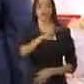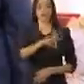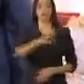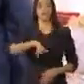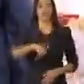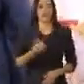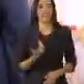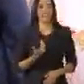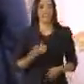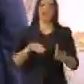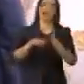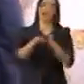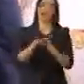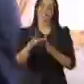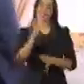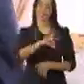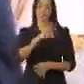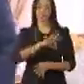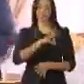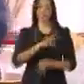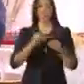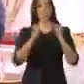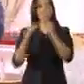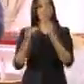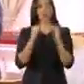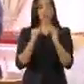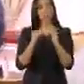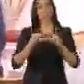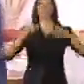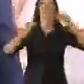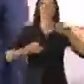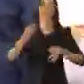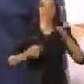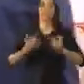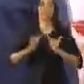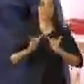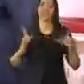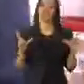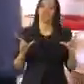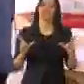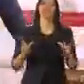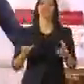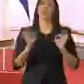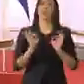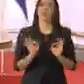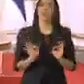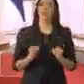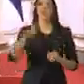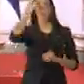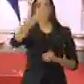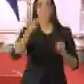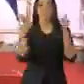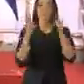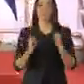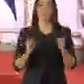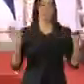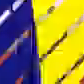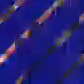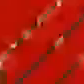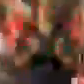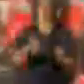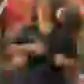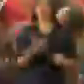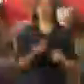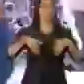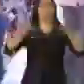nuestro socialismo, podremos avanzar a una sociedad de iguales, justa, libre y sobre todo de un pueblo